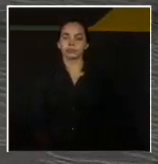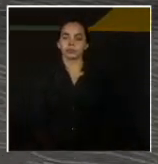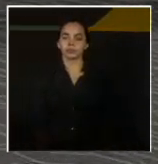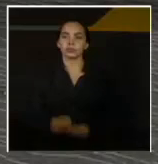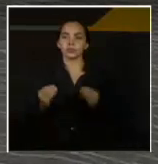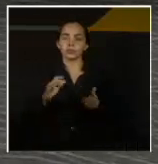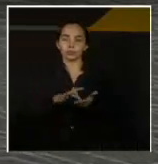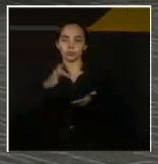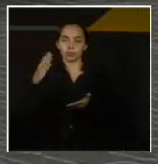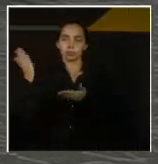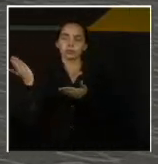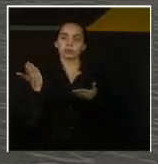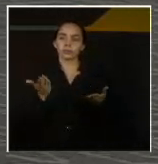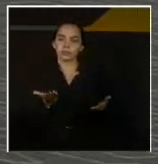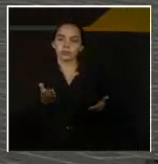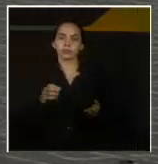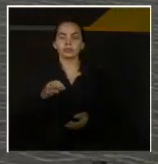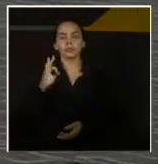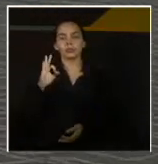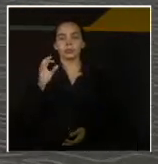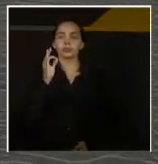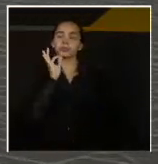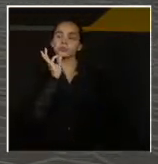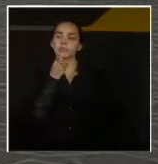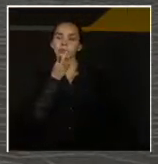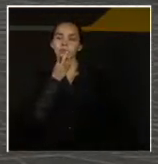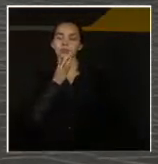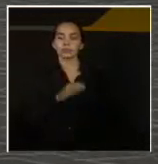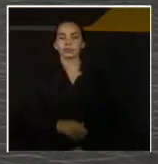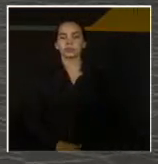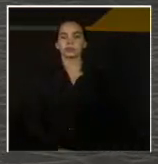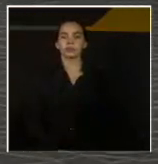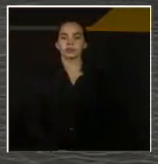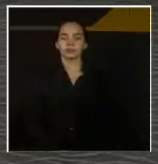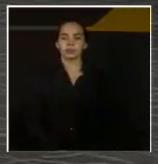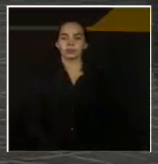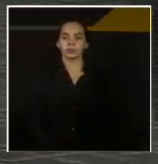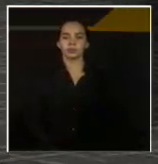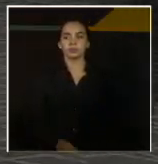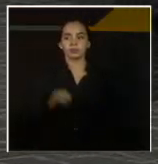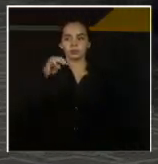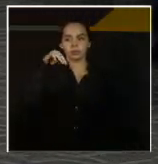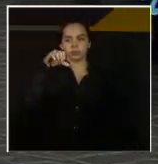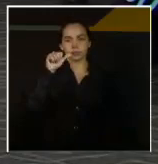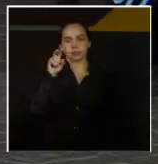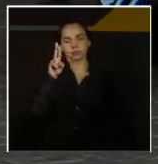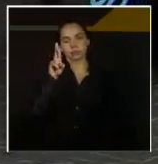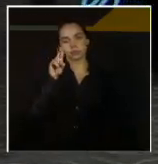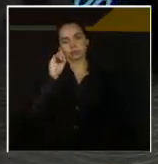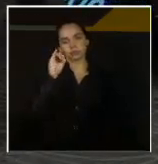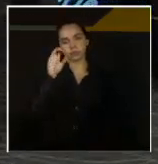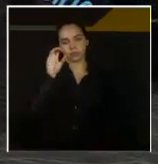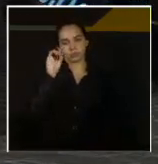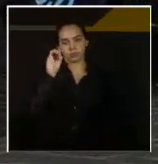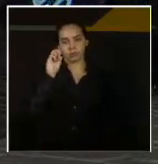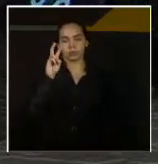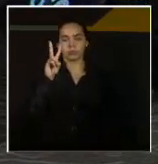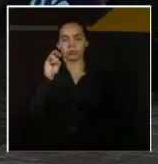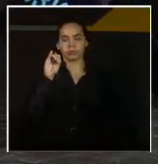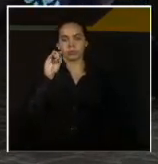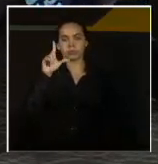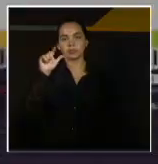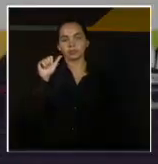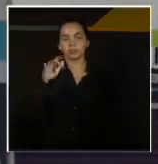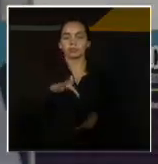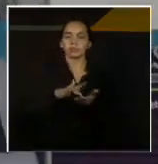Ahora invitamos para que tenga 3 minutos de exponer sus ideas, su plataforma, el señor Mauricio Vila Dosal.